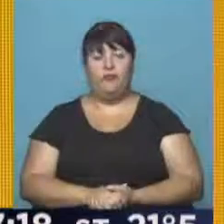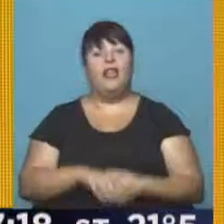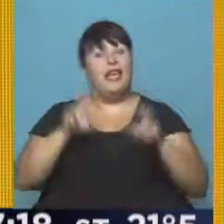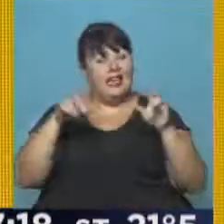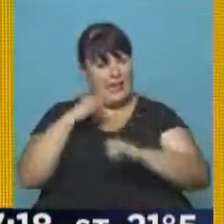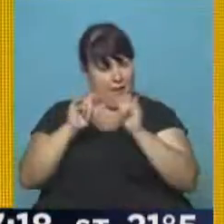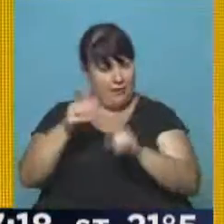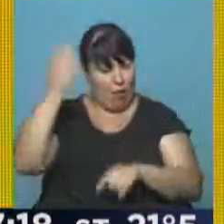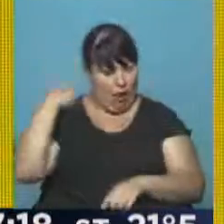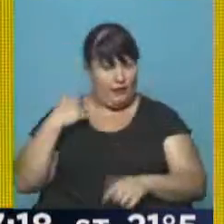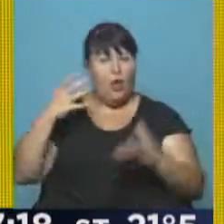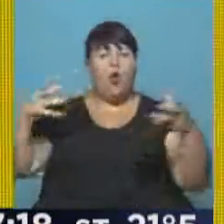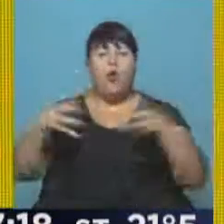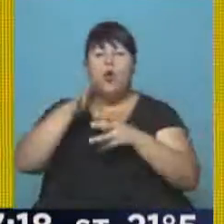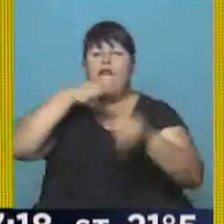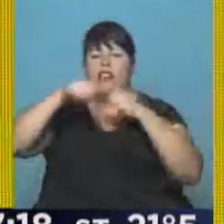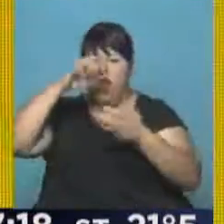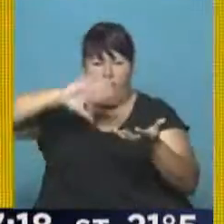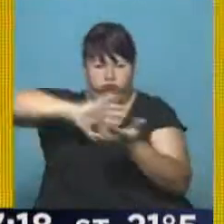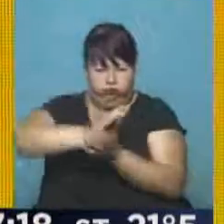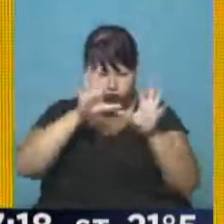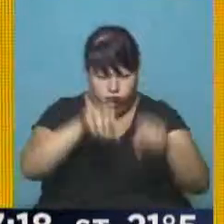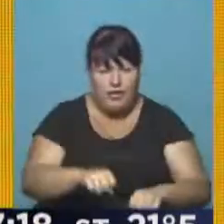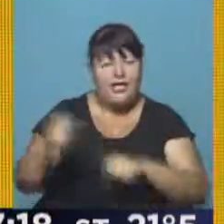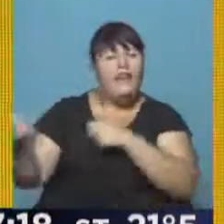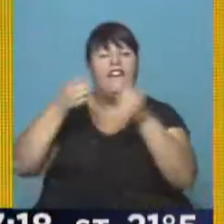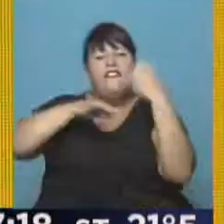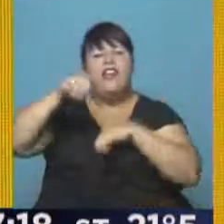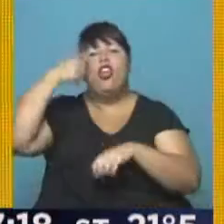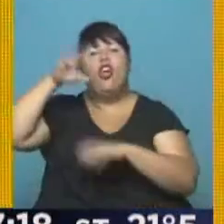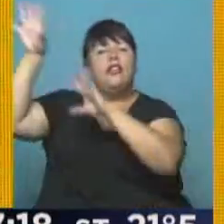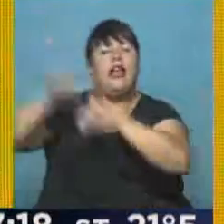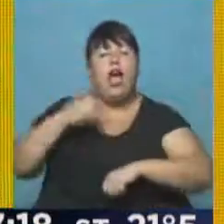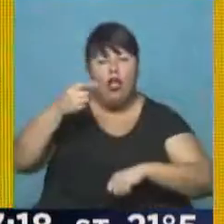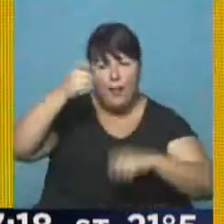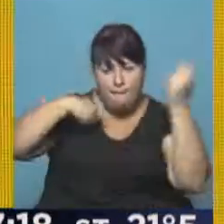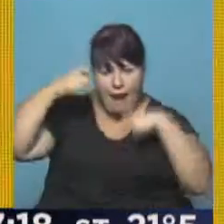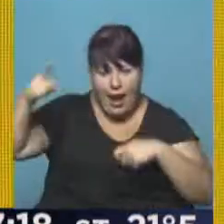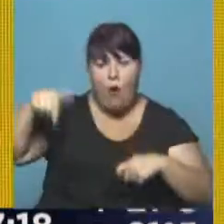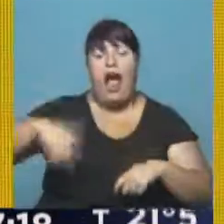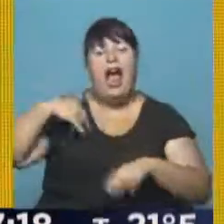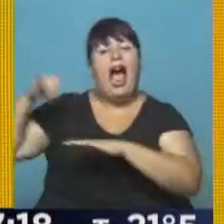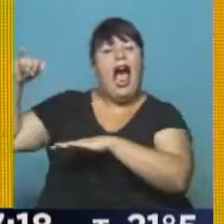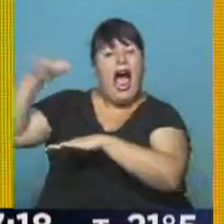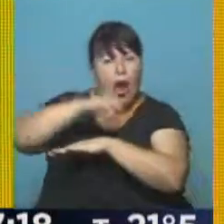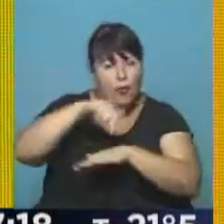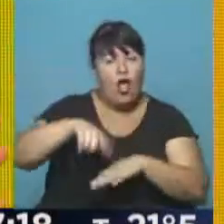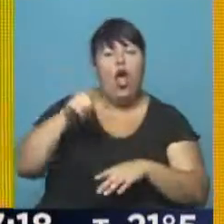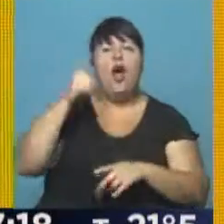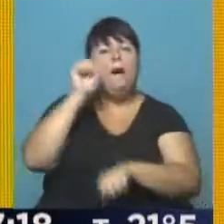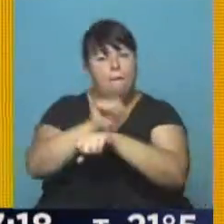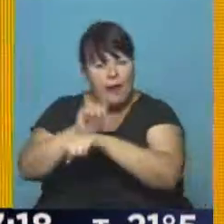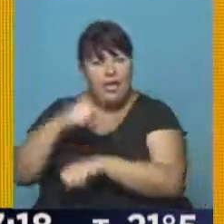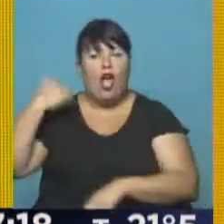tema, se lo habíamos adelantado, fue desbaratada una banda de narcotraficantes, trasladaban drogas desde Paraguay y la República Argentina en avioneta. Son varios los detenidos,